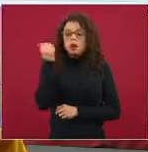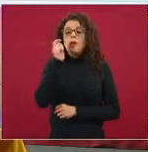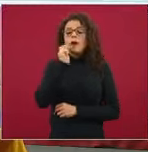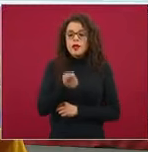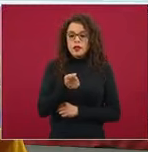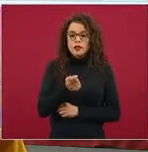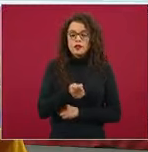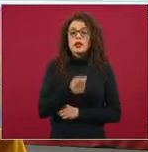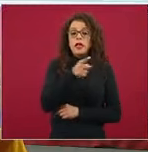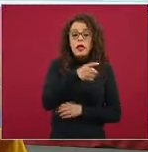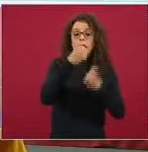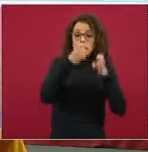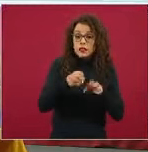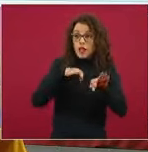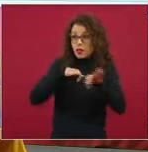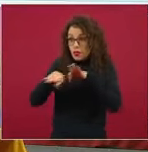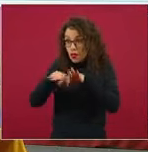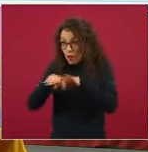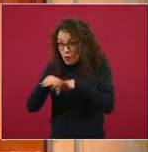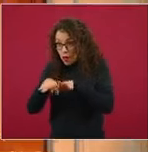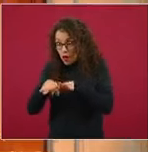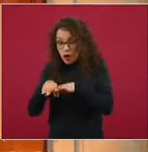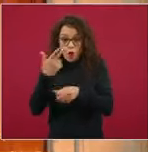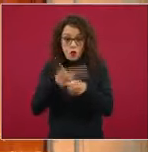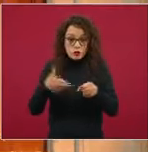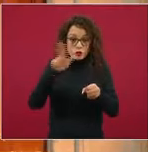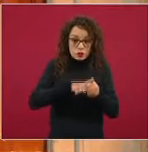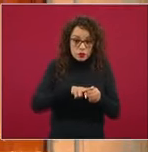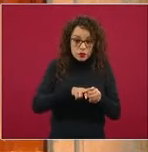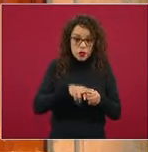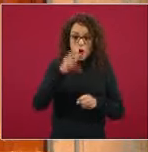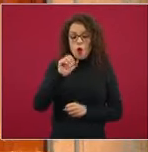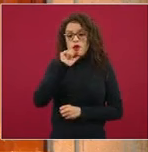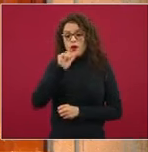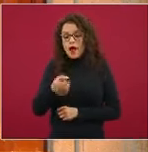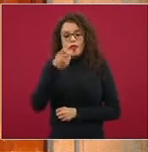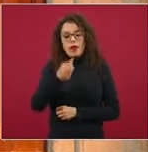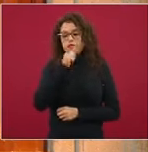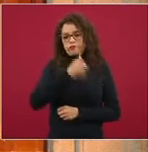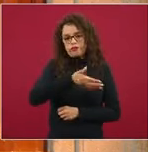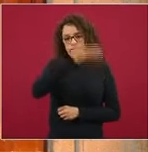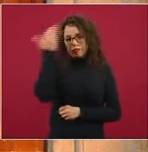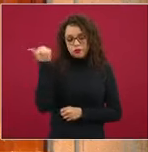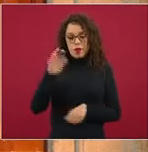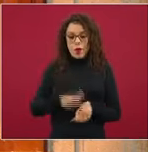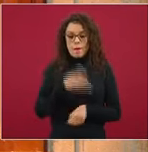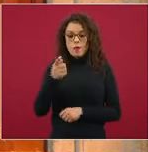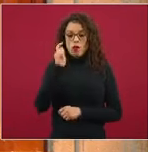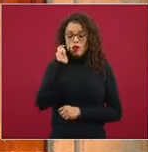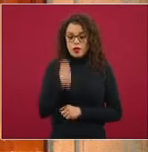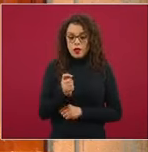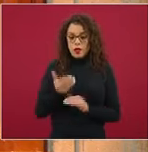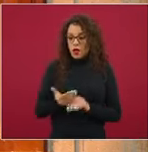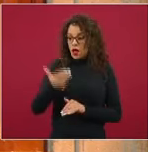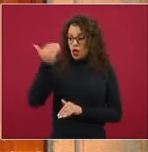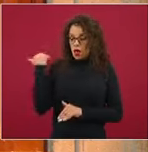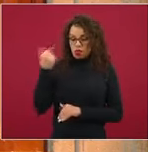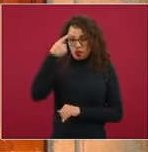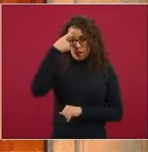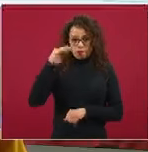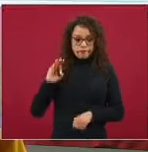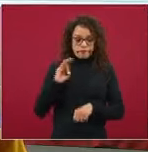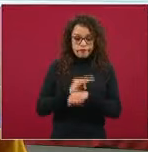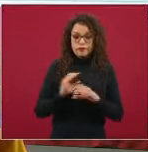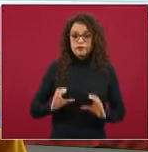ese momento su profesión, o sea, era una persona en activo. Recordemos que dadas las medidas precautorias que se emitieron desde un inicio